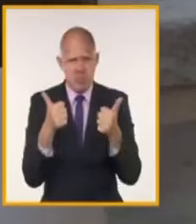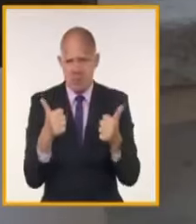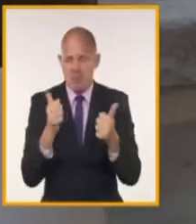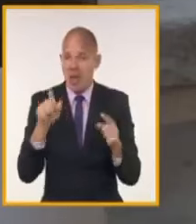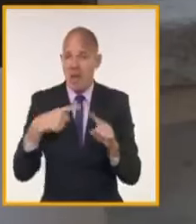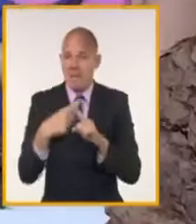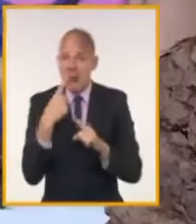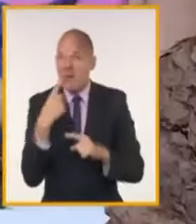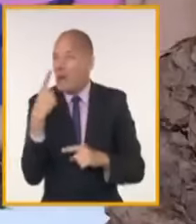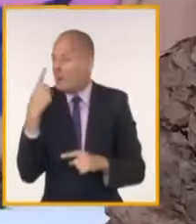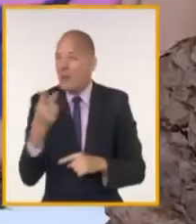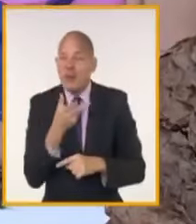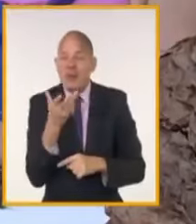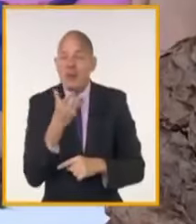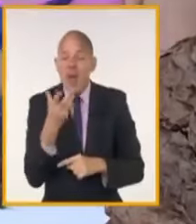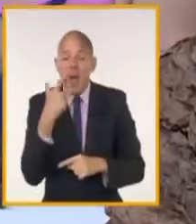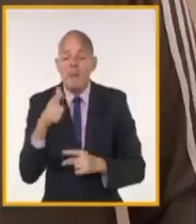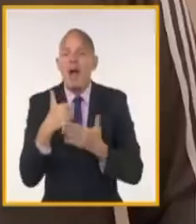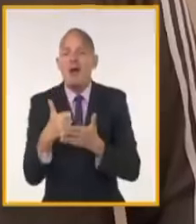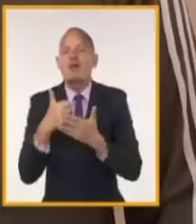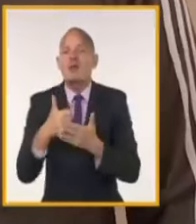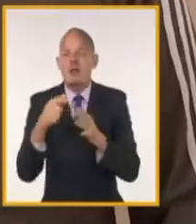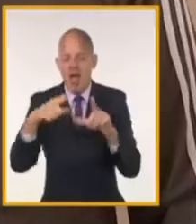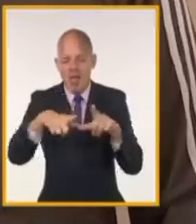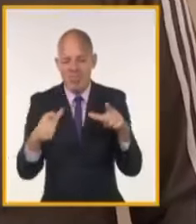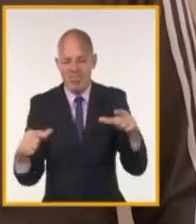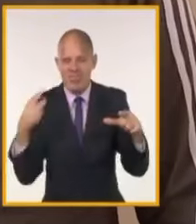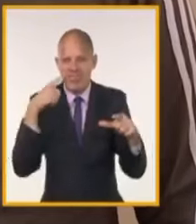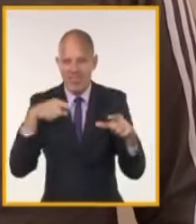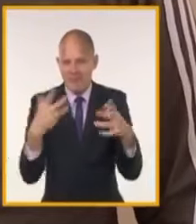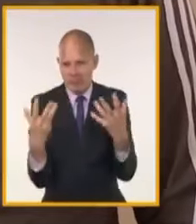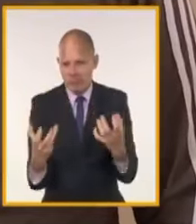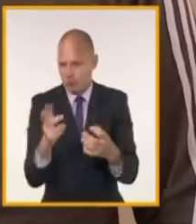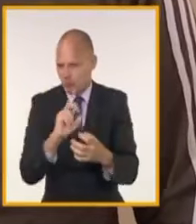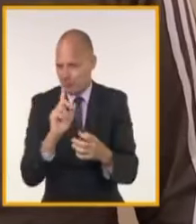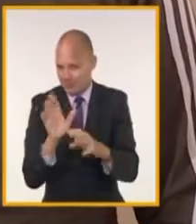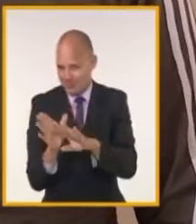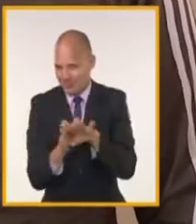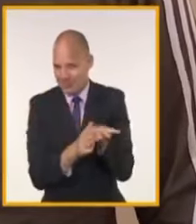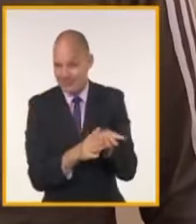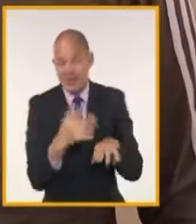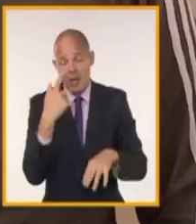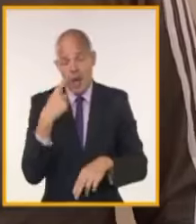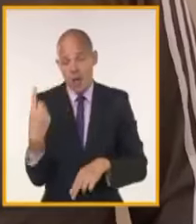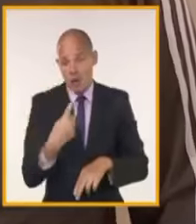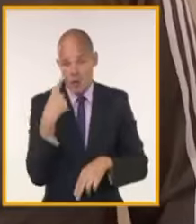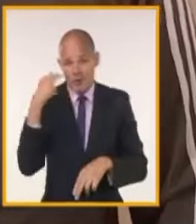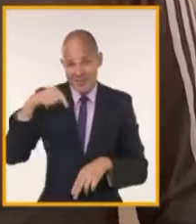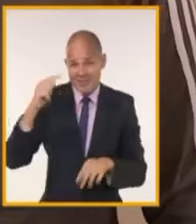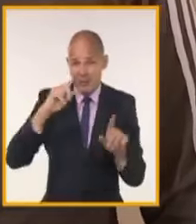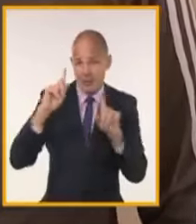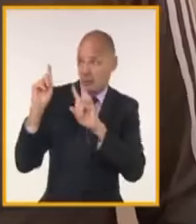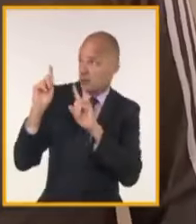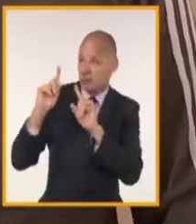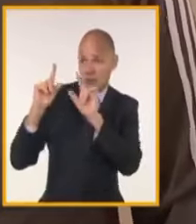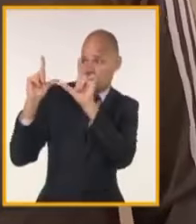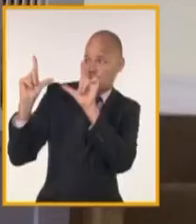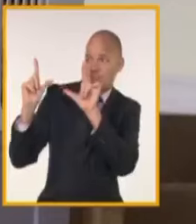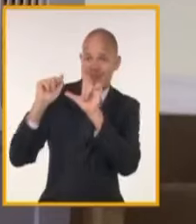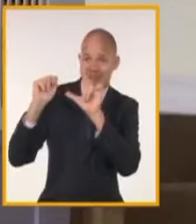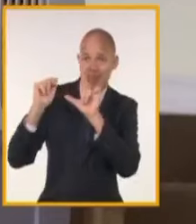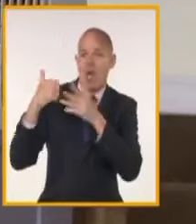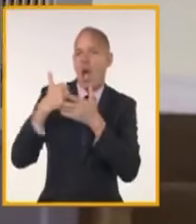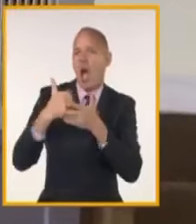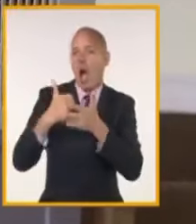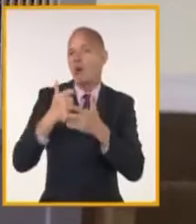se seca todo con la energía fotovoltaica Con este equipo nosotros nos estamos abasteciendo al 100%